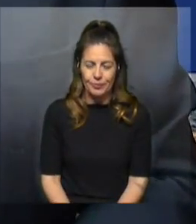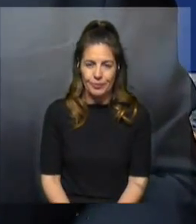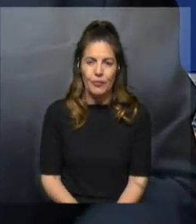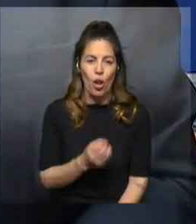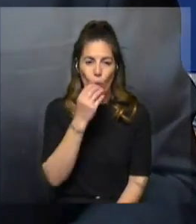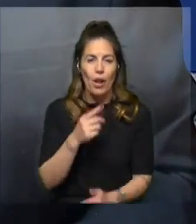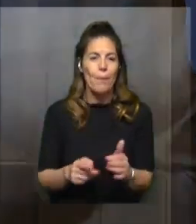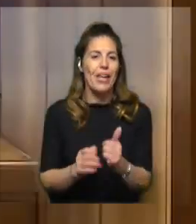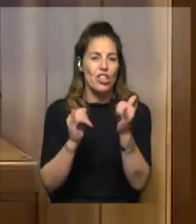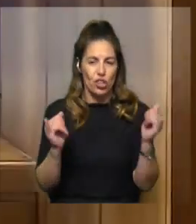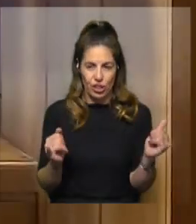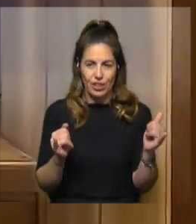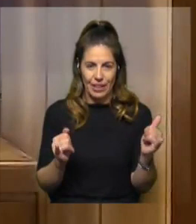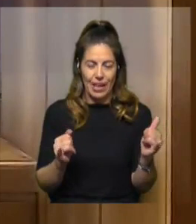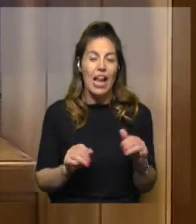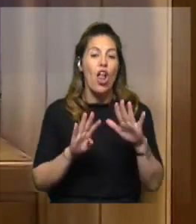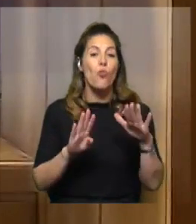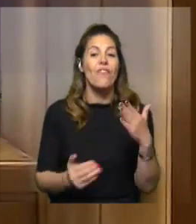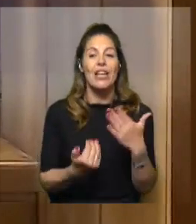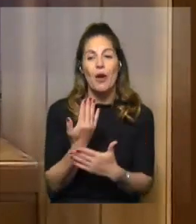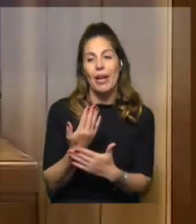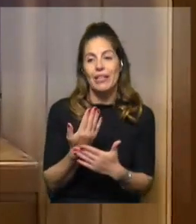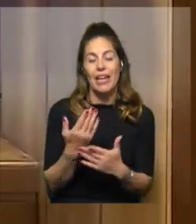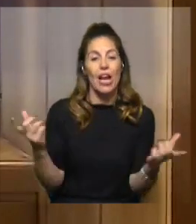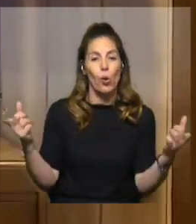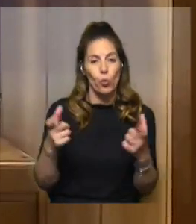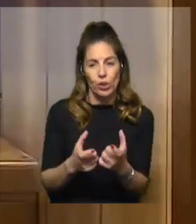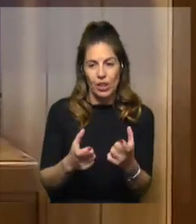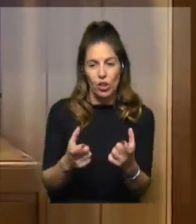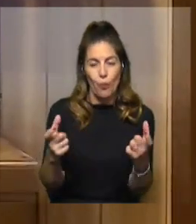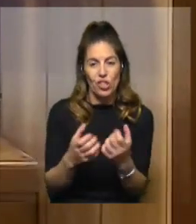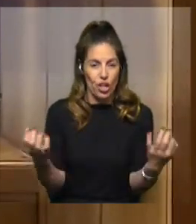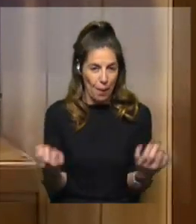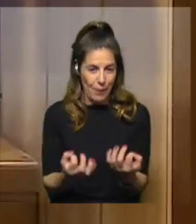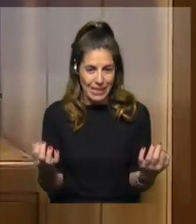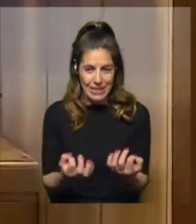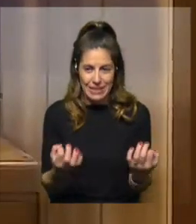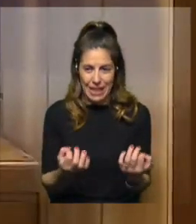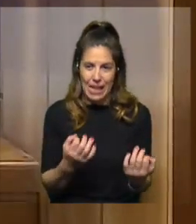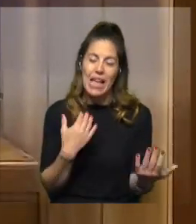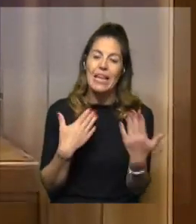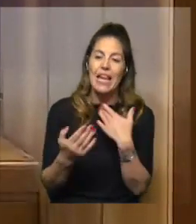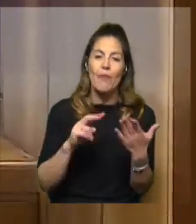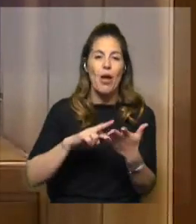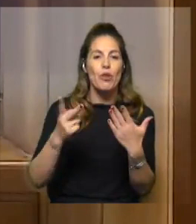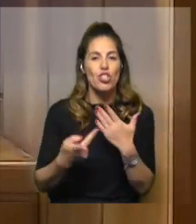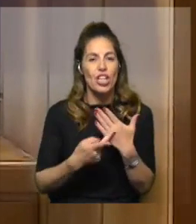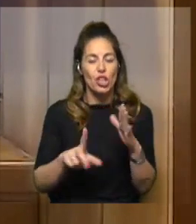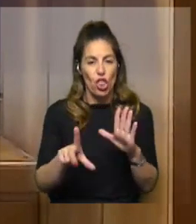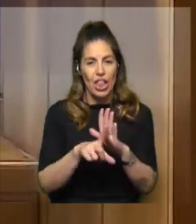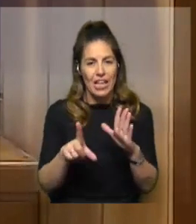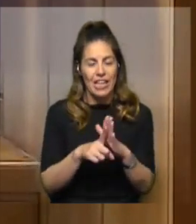Buen mediodía, Rosina. Desde las 9 de la mañana está reunida la comisión especial que trata el proyecto de ley